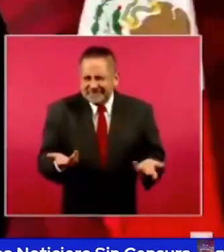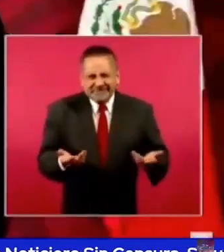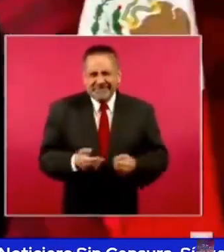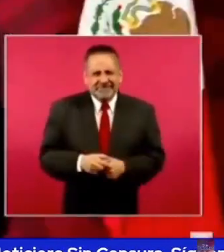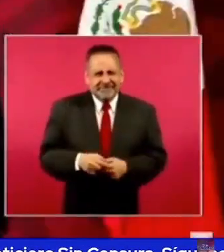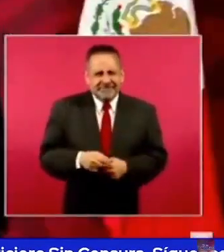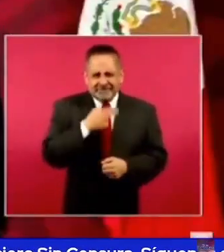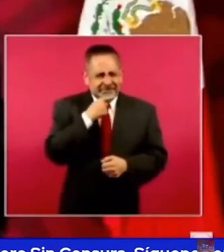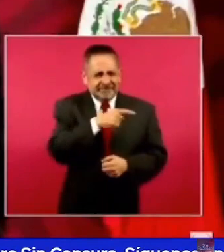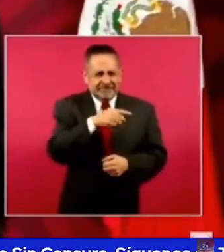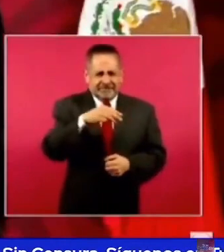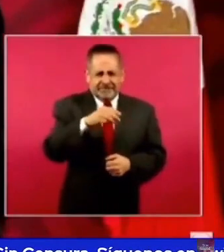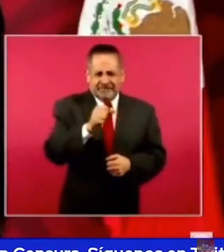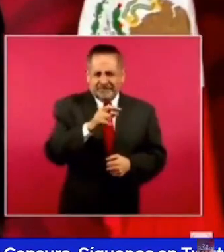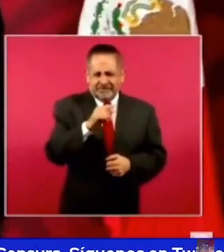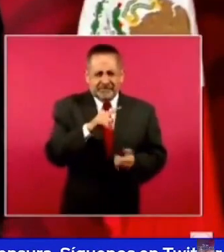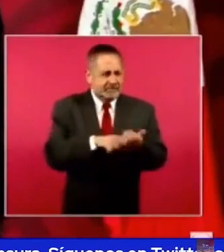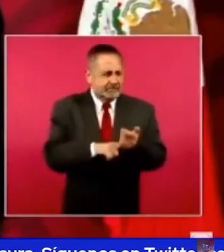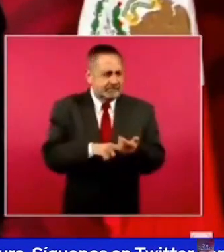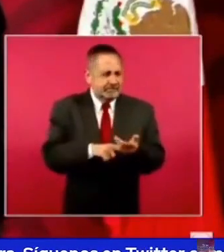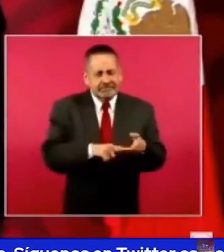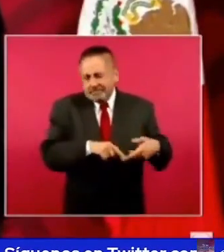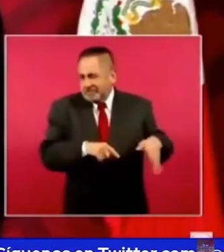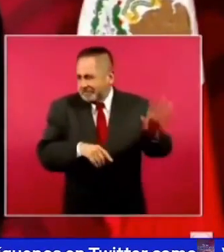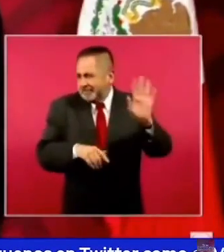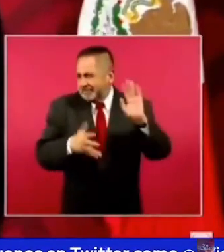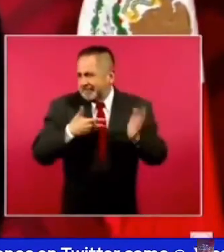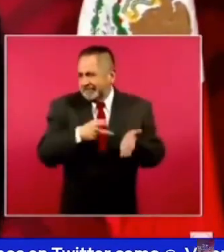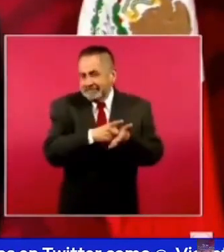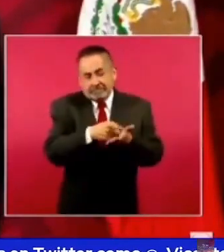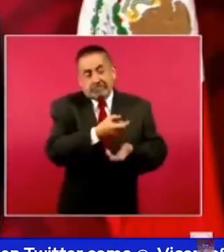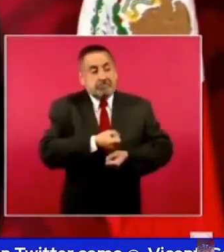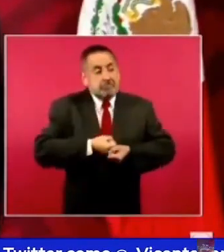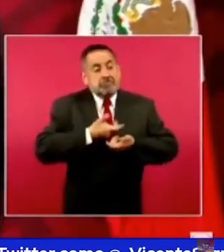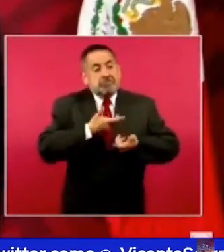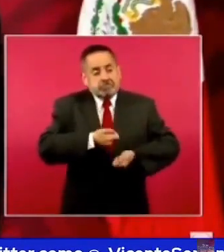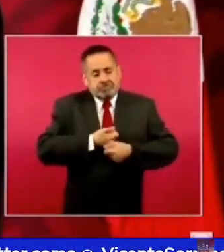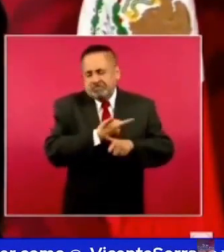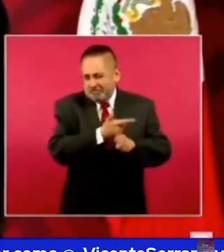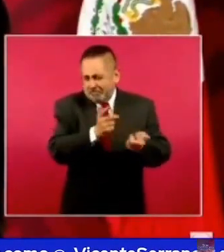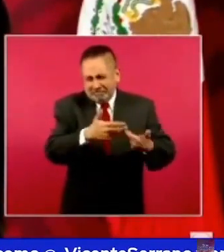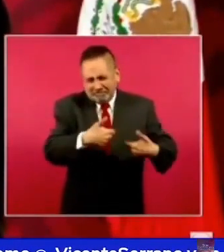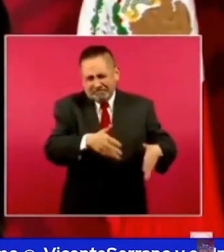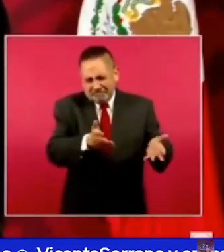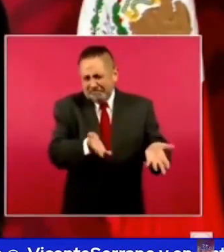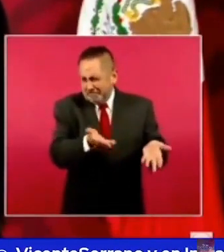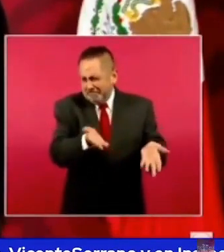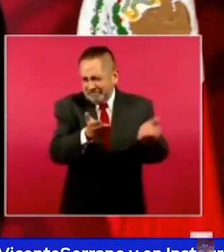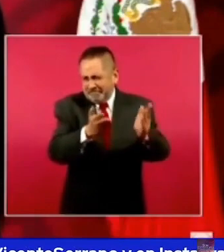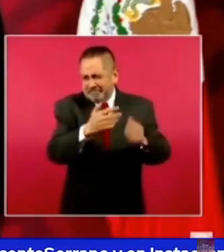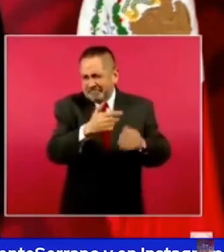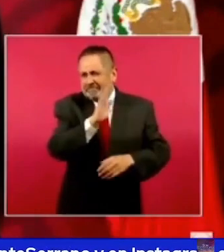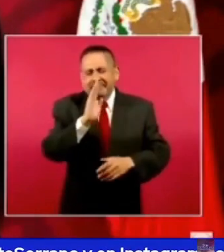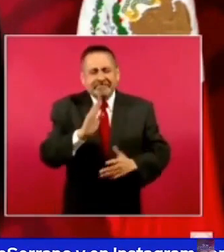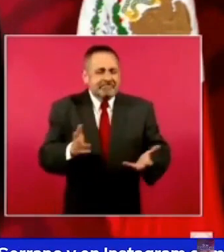que pues tienen todo su derecho, ¿no? De expresarse, de manifestarse.